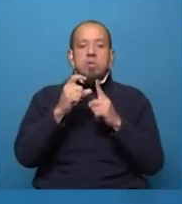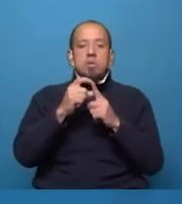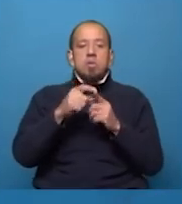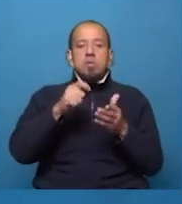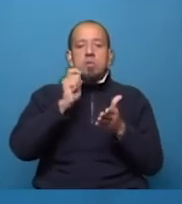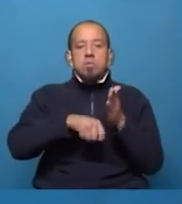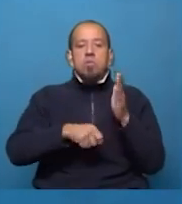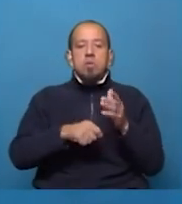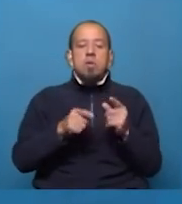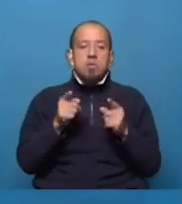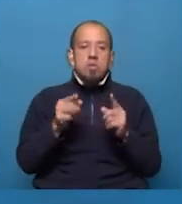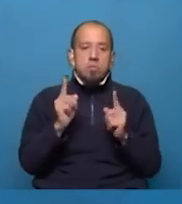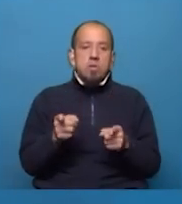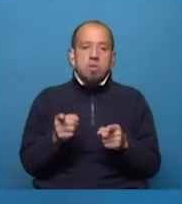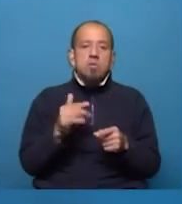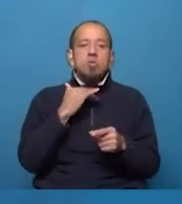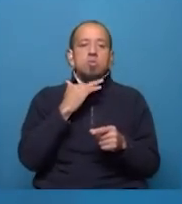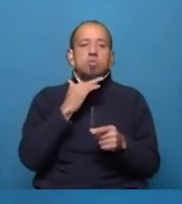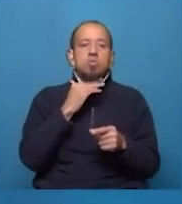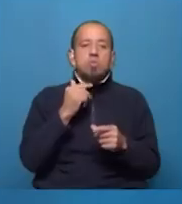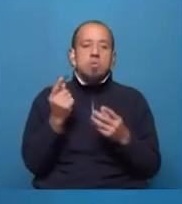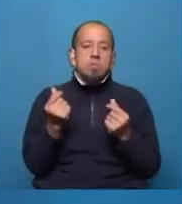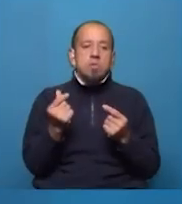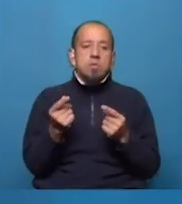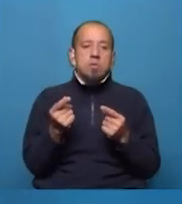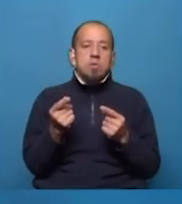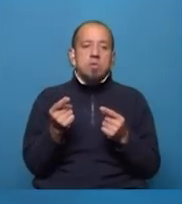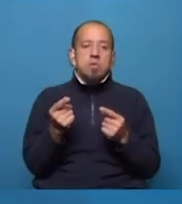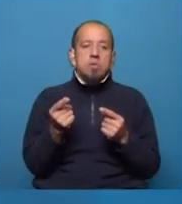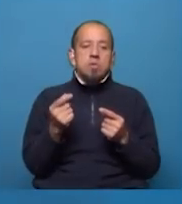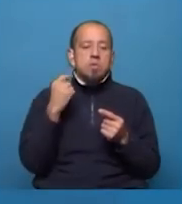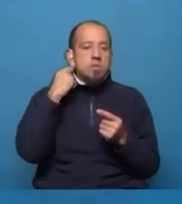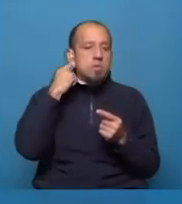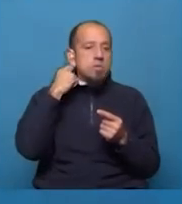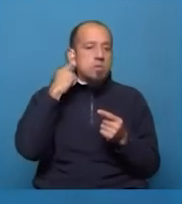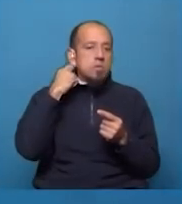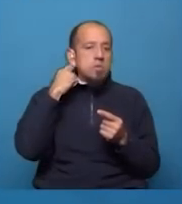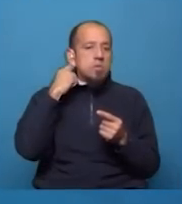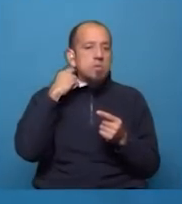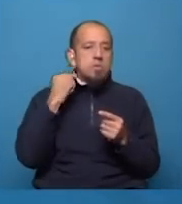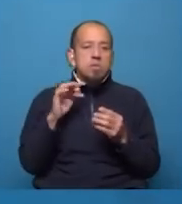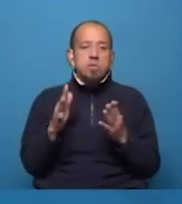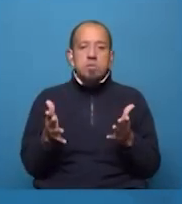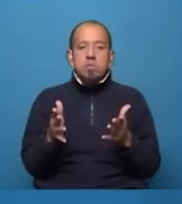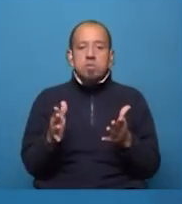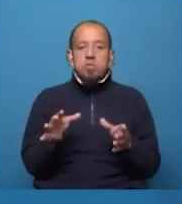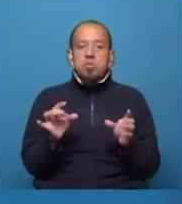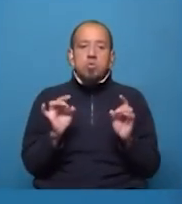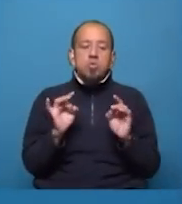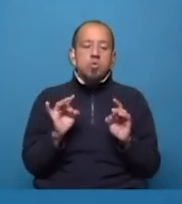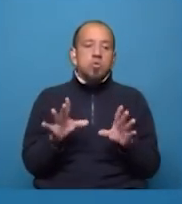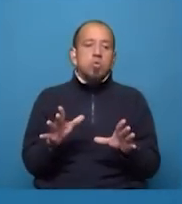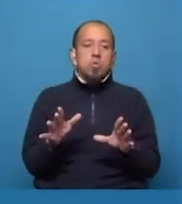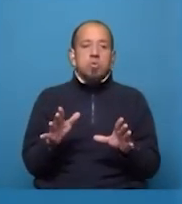es lavado también si yo solo voy a los casos que me derivan directamente y